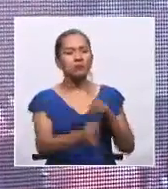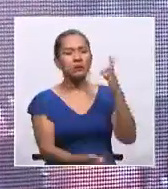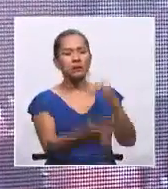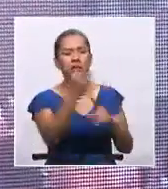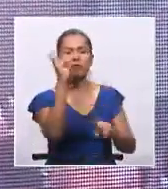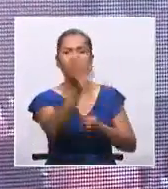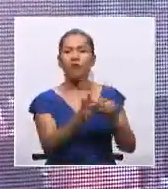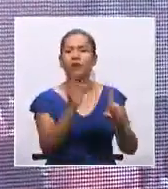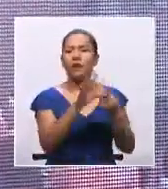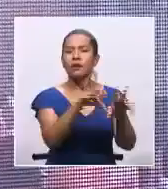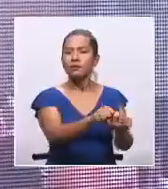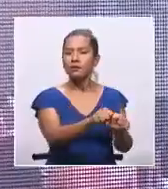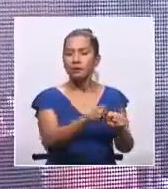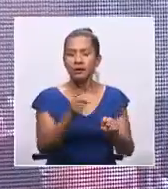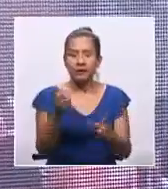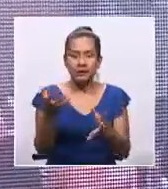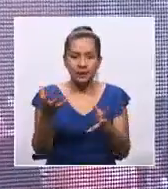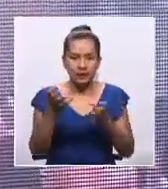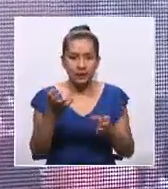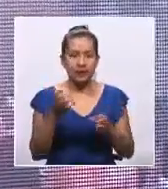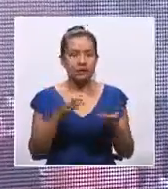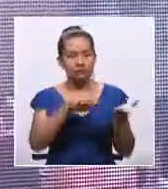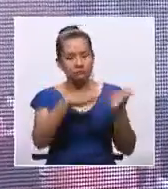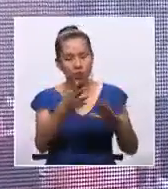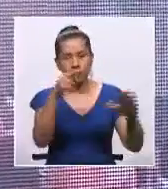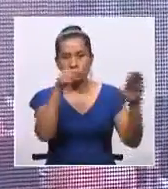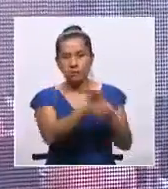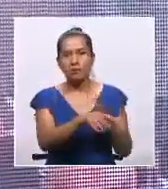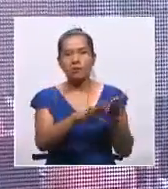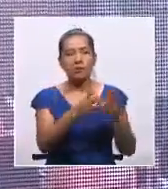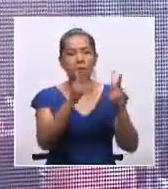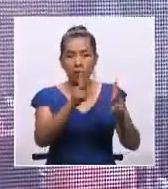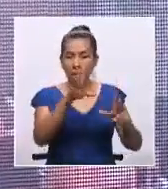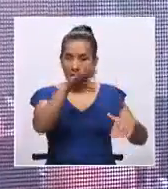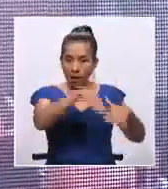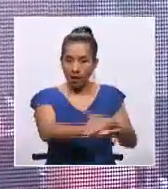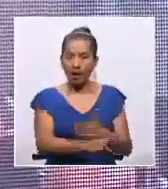Federación era terminar con la vida de las personas que estaban en esta instancia.